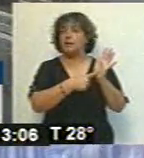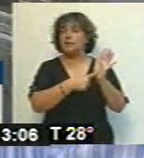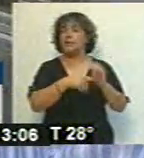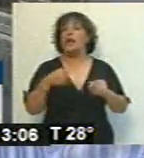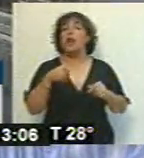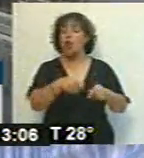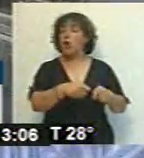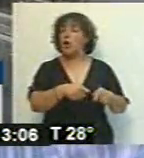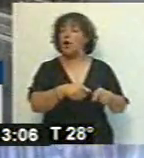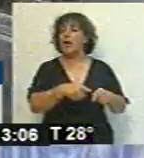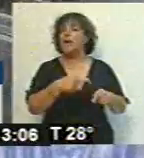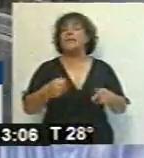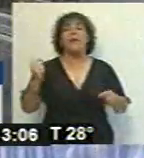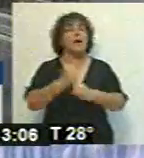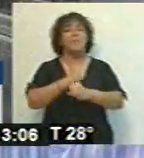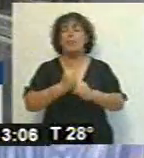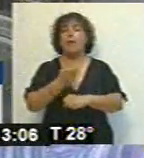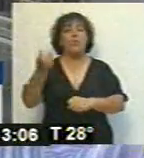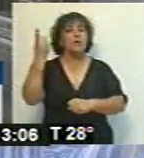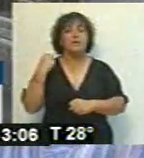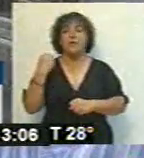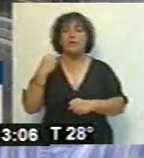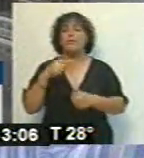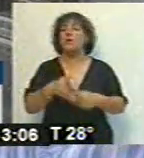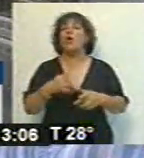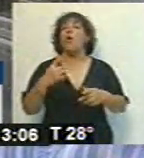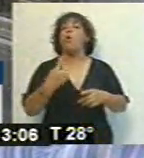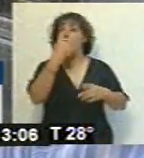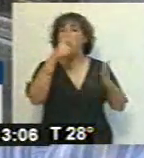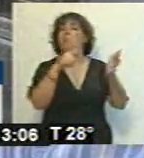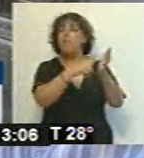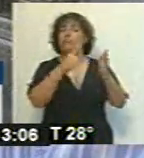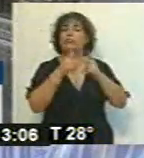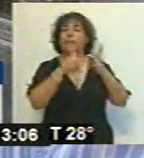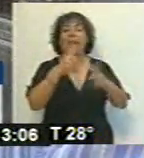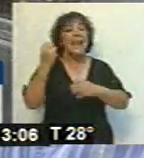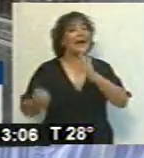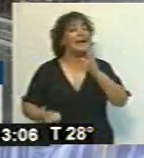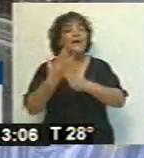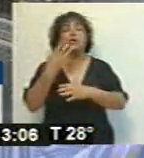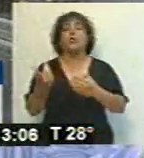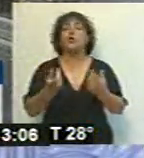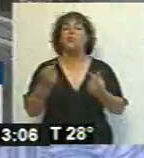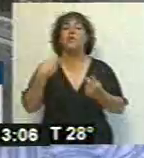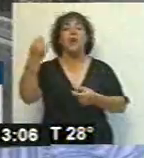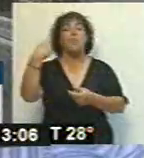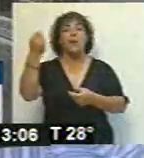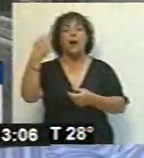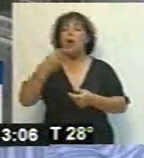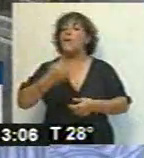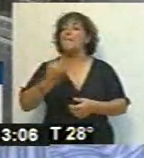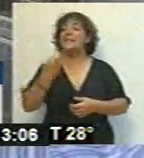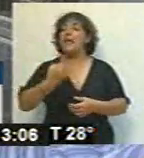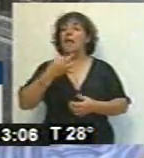Lo que se sancionó ayer fue, uno de los puntos se refiere a la creación de una cuenta especial donde los